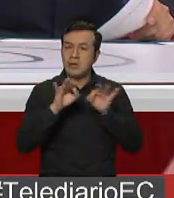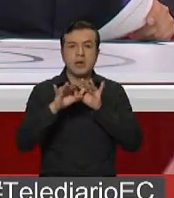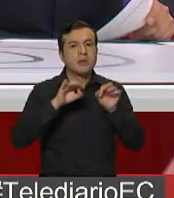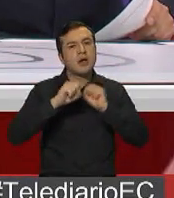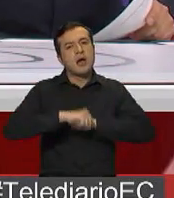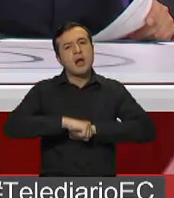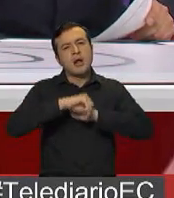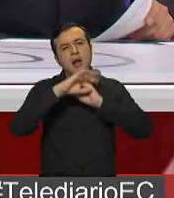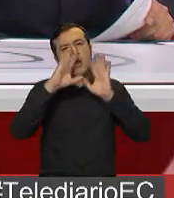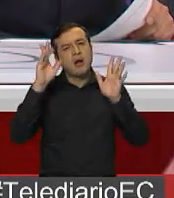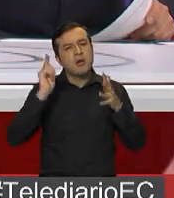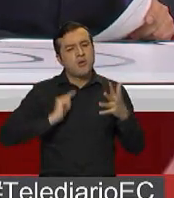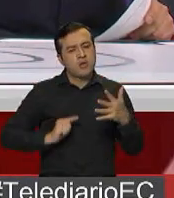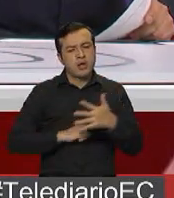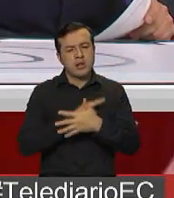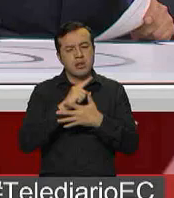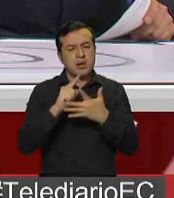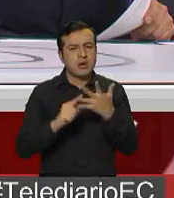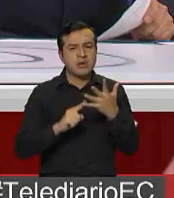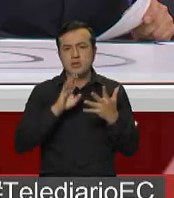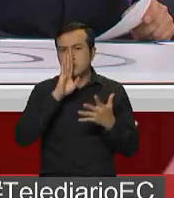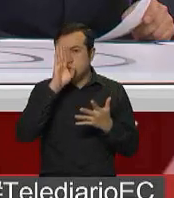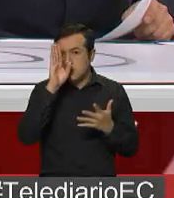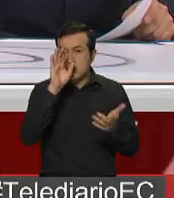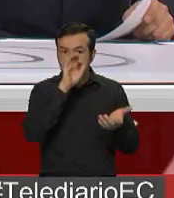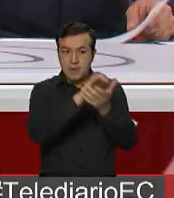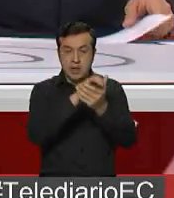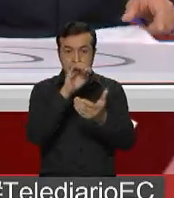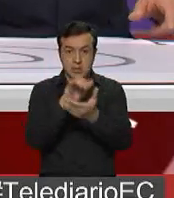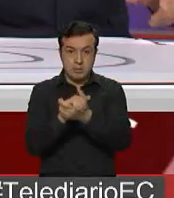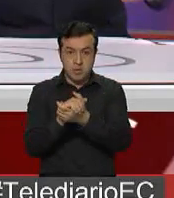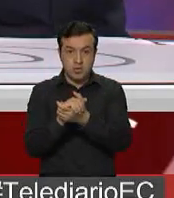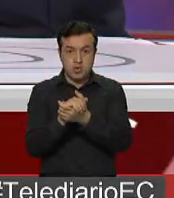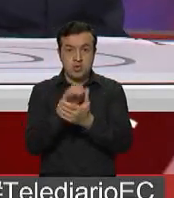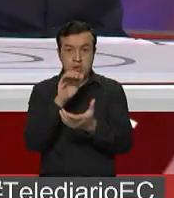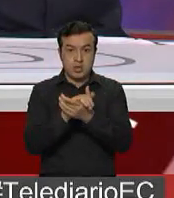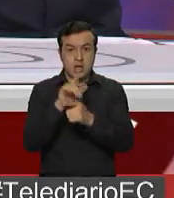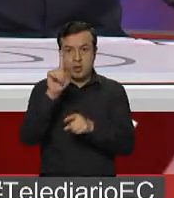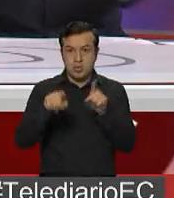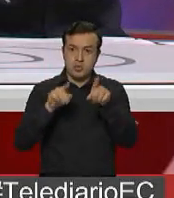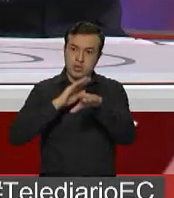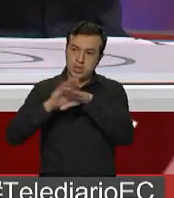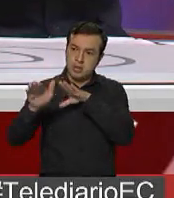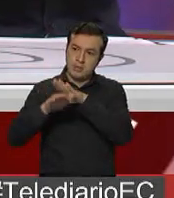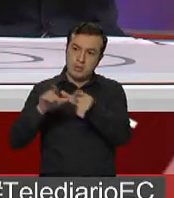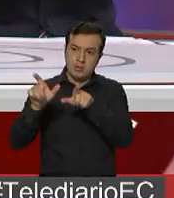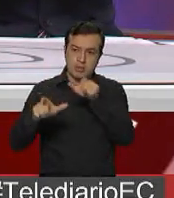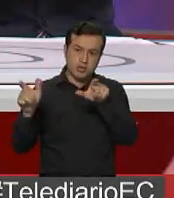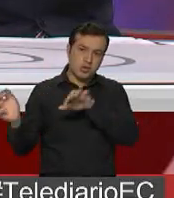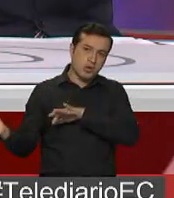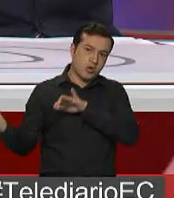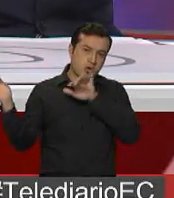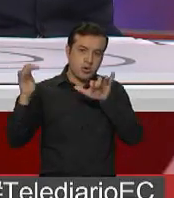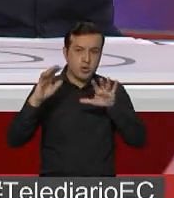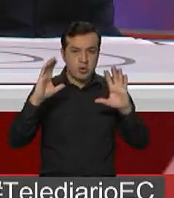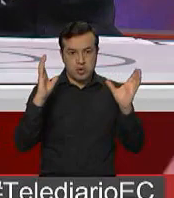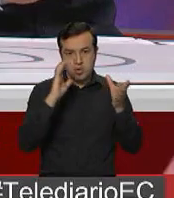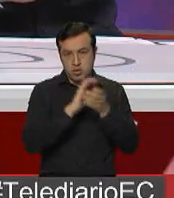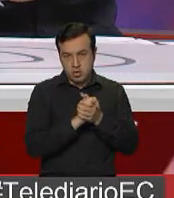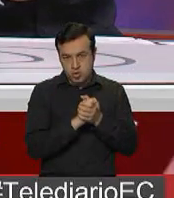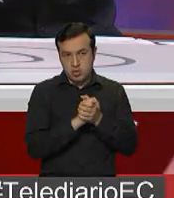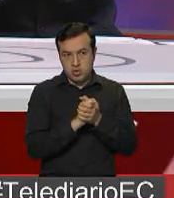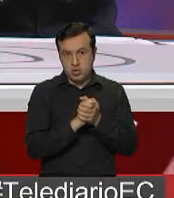tener en cuenta un detalle. Por lo general, en los matrimonios civiles hay los invitados que siempre llegan a acompañar a la pareja de